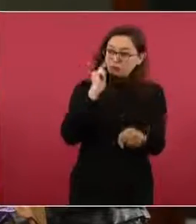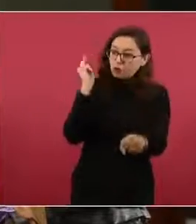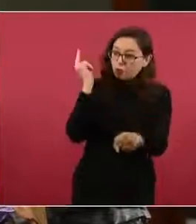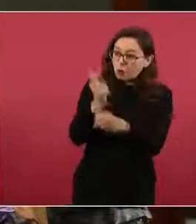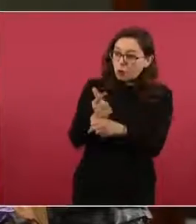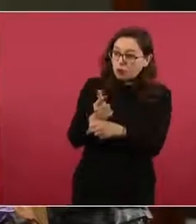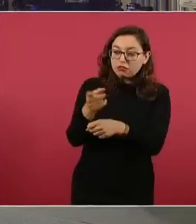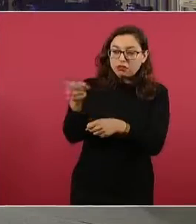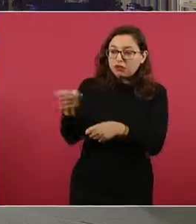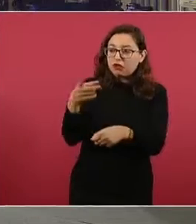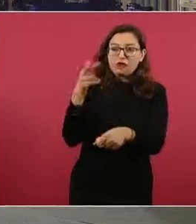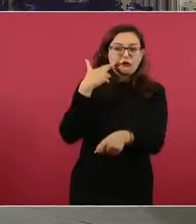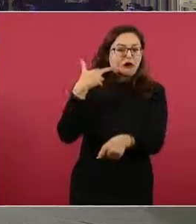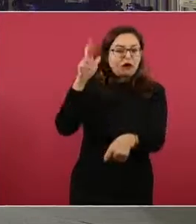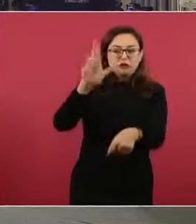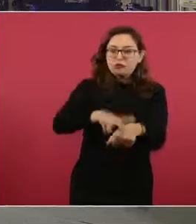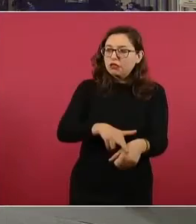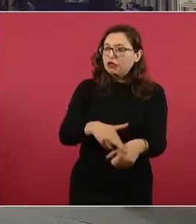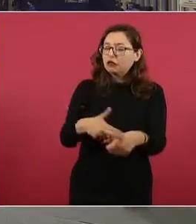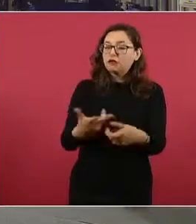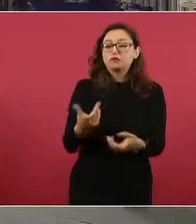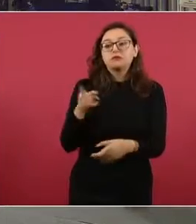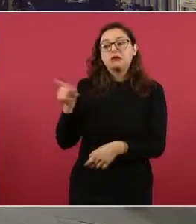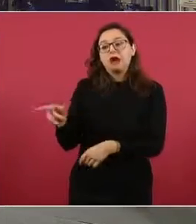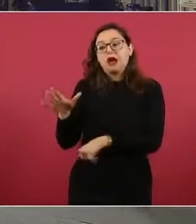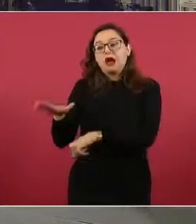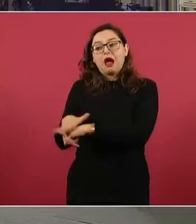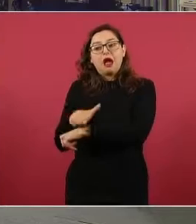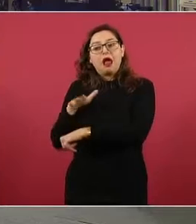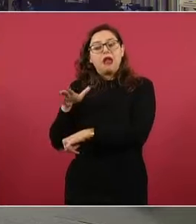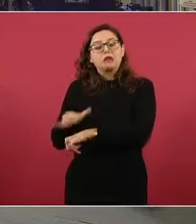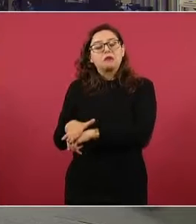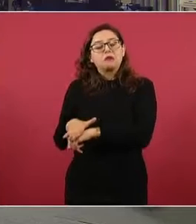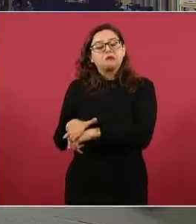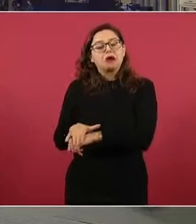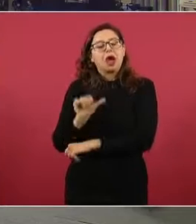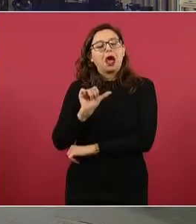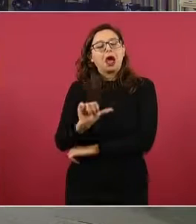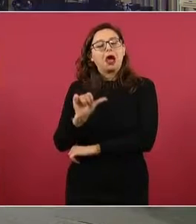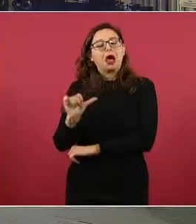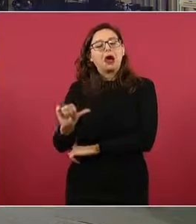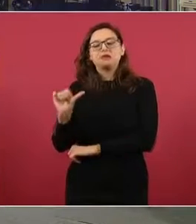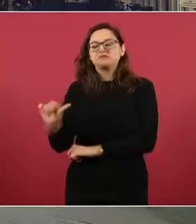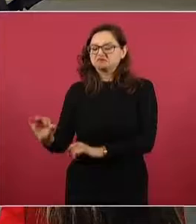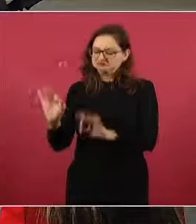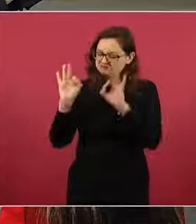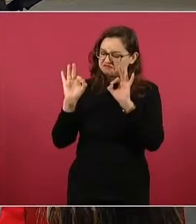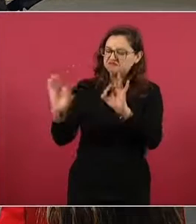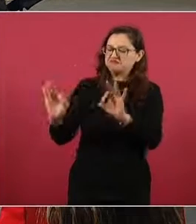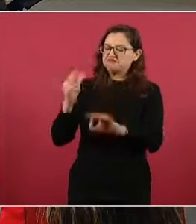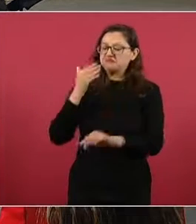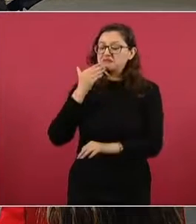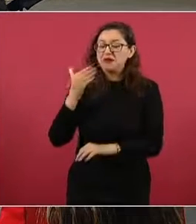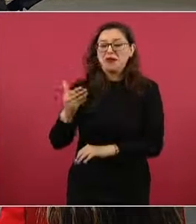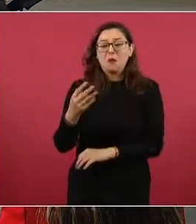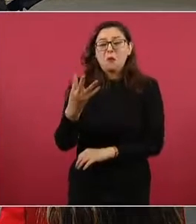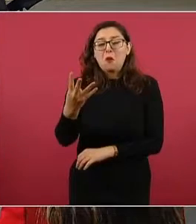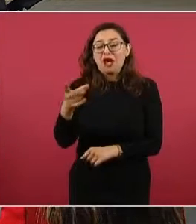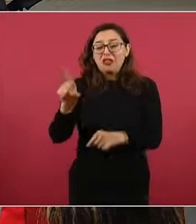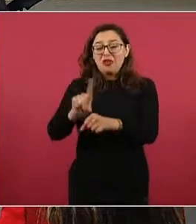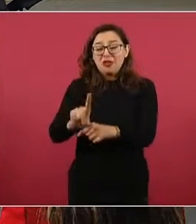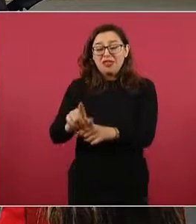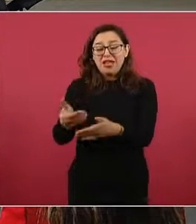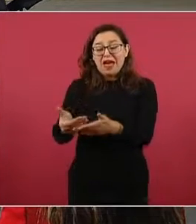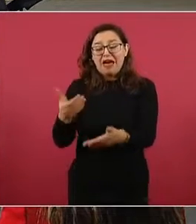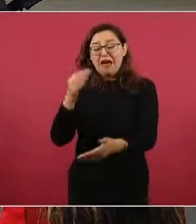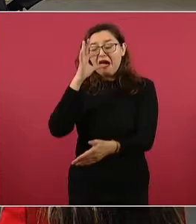la calificadora les ponía triple A, Moody's, 4 días antes de que se